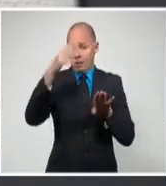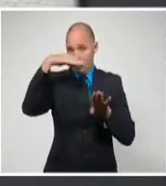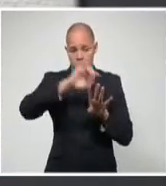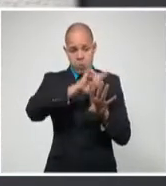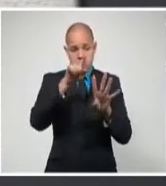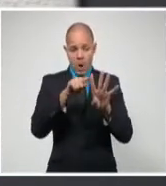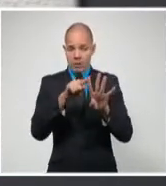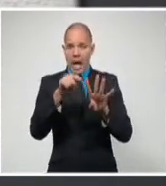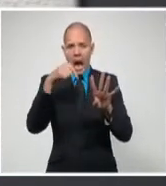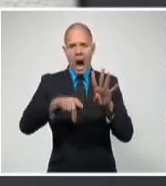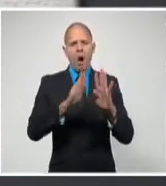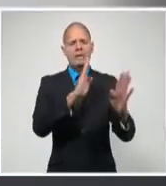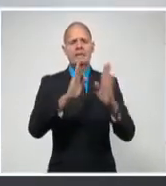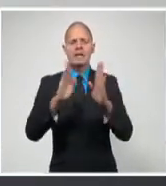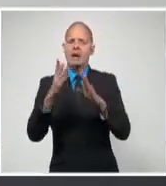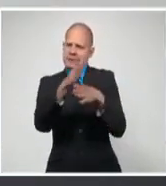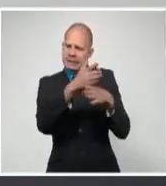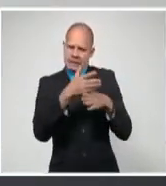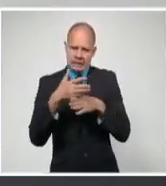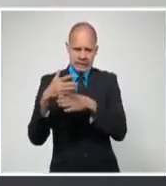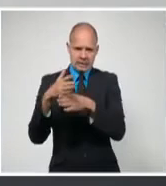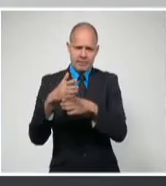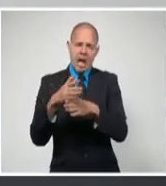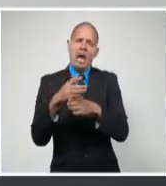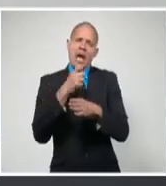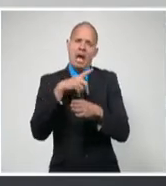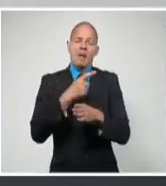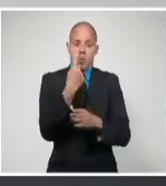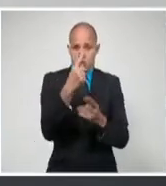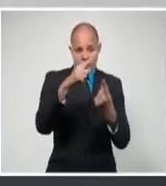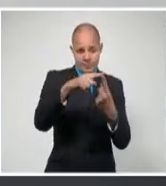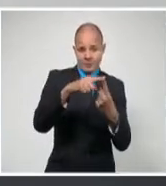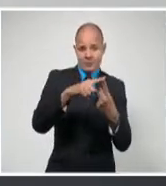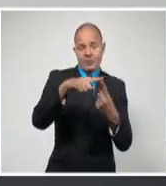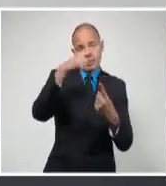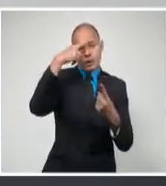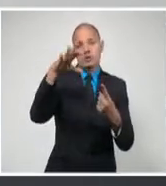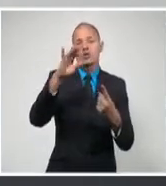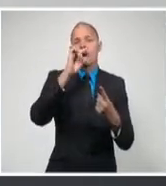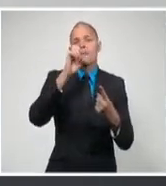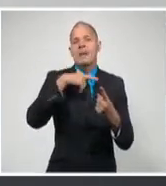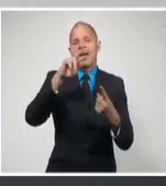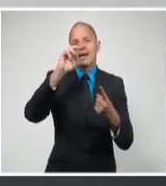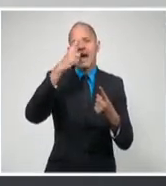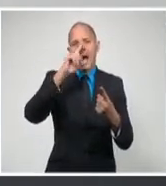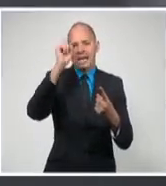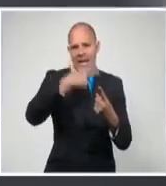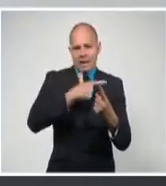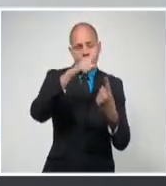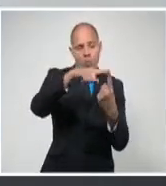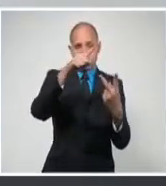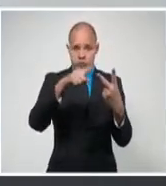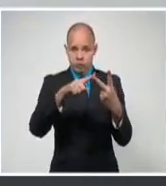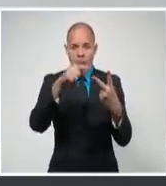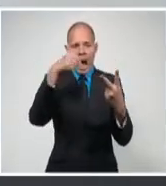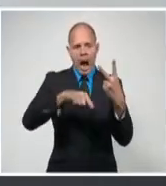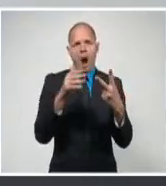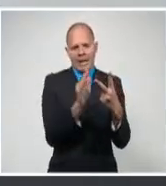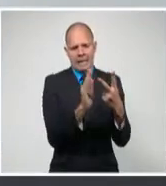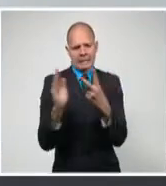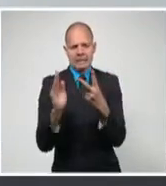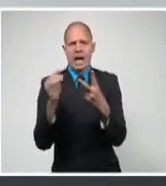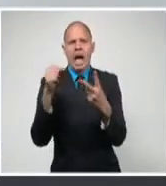en diferentes fases de ensayos clínicos. Soberana 01 y 02 forman parte de las vacunas contra la COVID-19 más